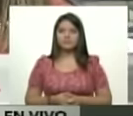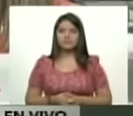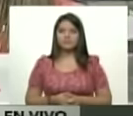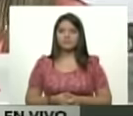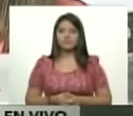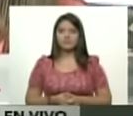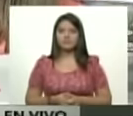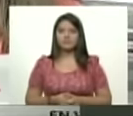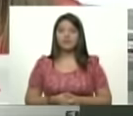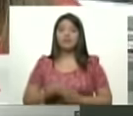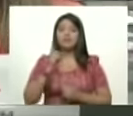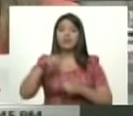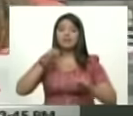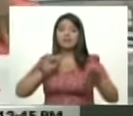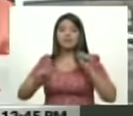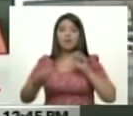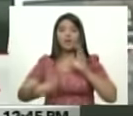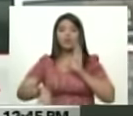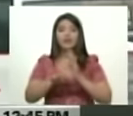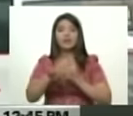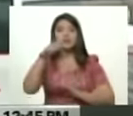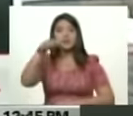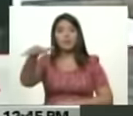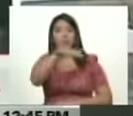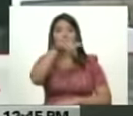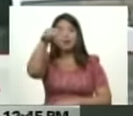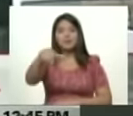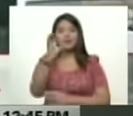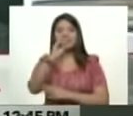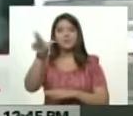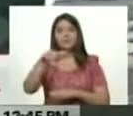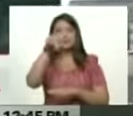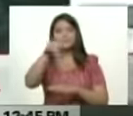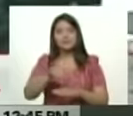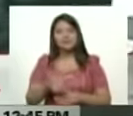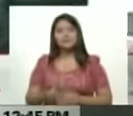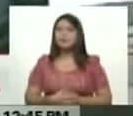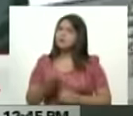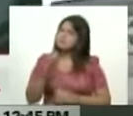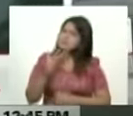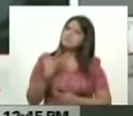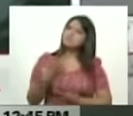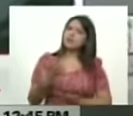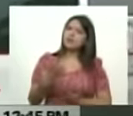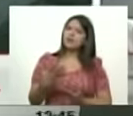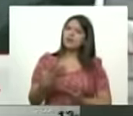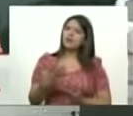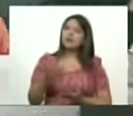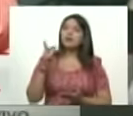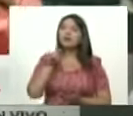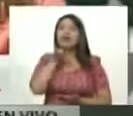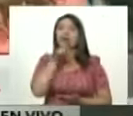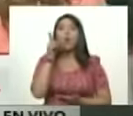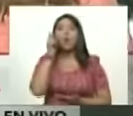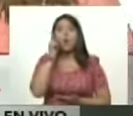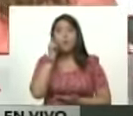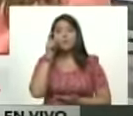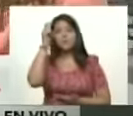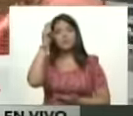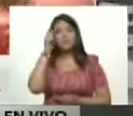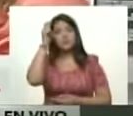que va a defender los derechos del pueblo en la Asamblea Nacional. Y nos da mucho gusto que tome la palabra el diputado que me